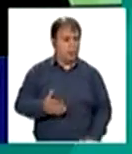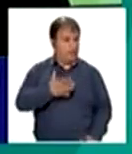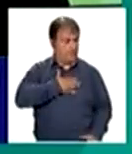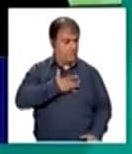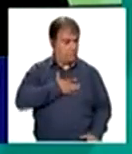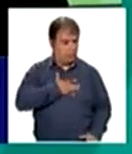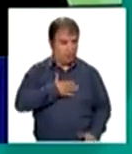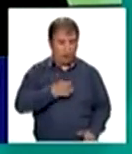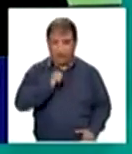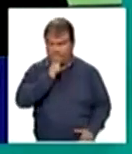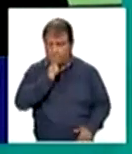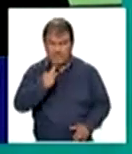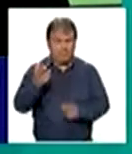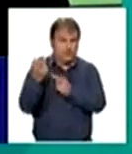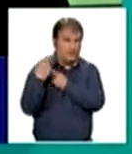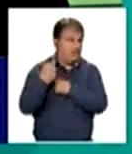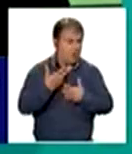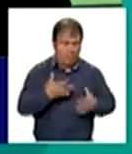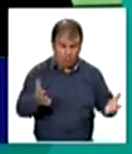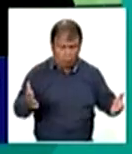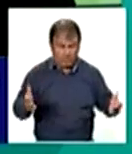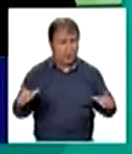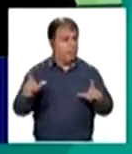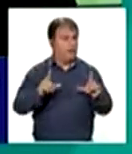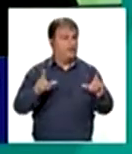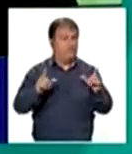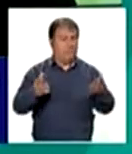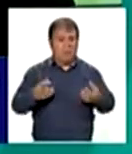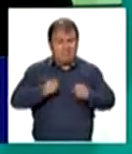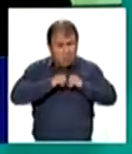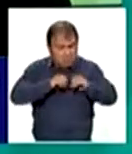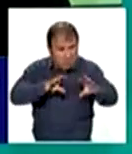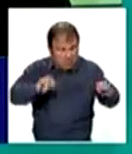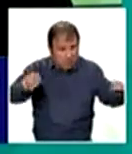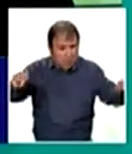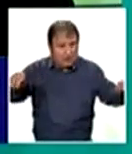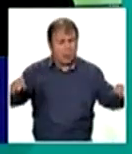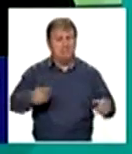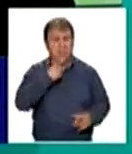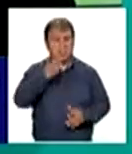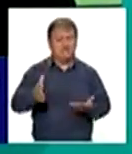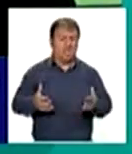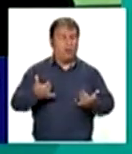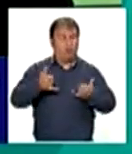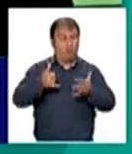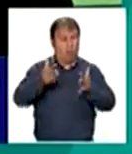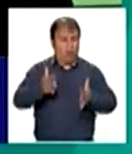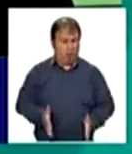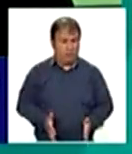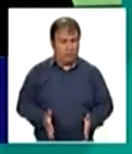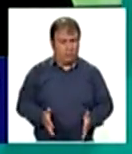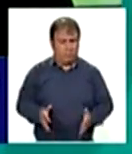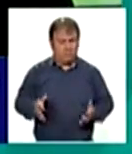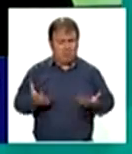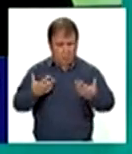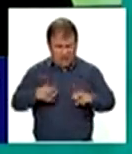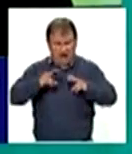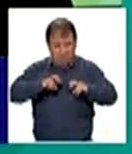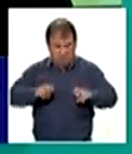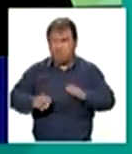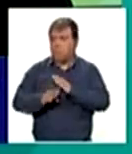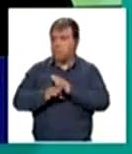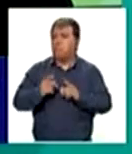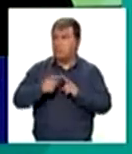Es muy irresponsable para cualquier medio libremente salir a decir que un deportista salió con un doping positivo.